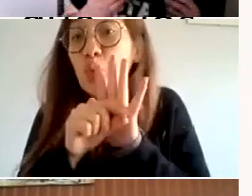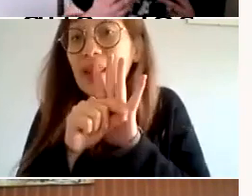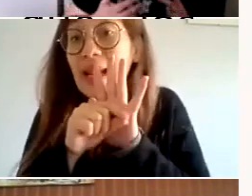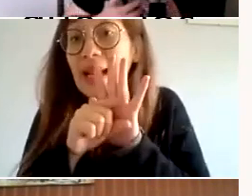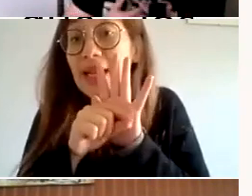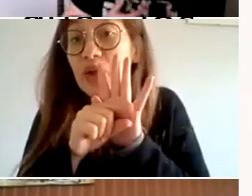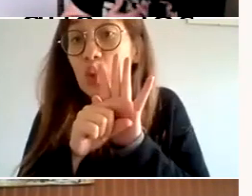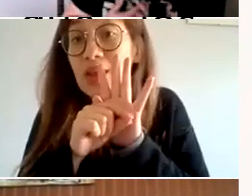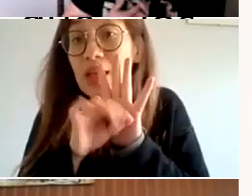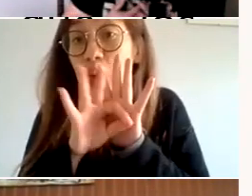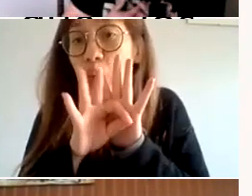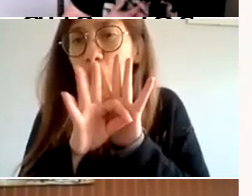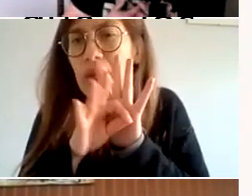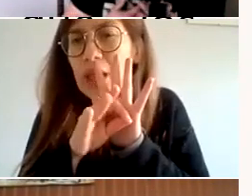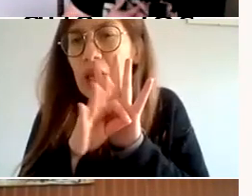ver